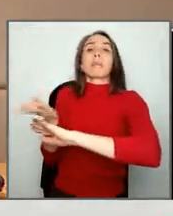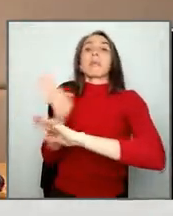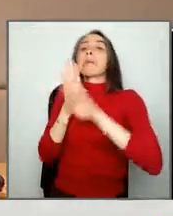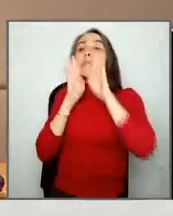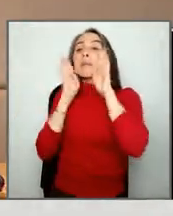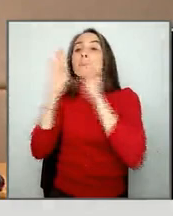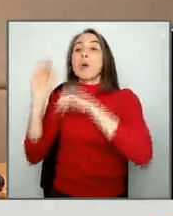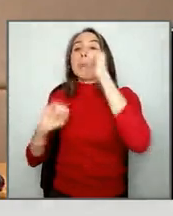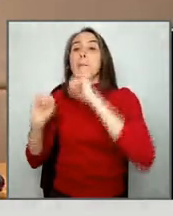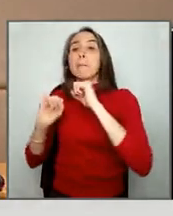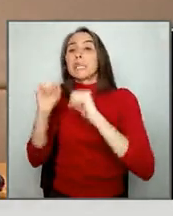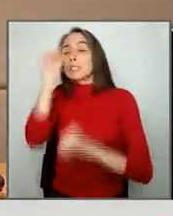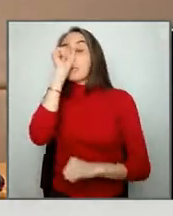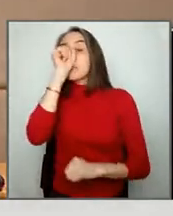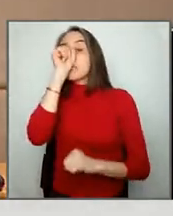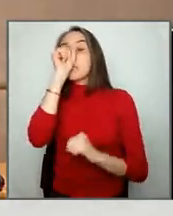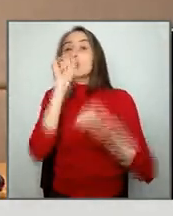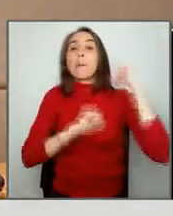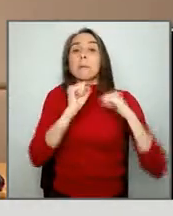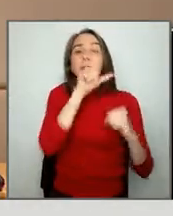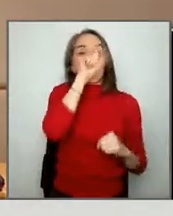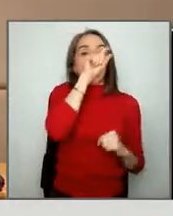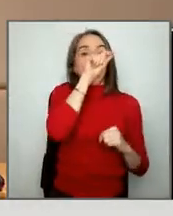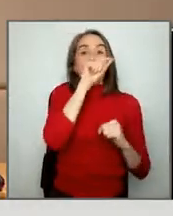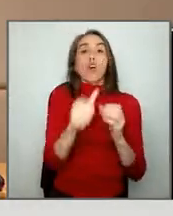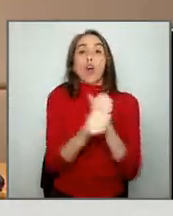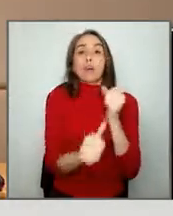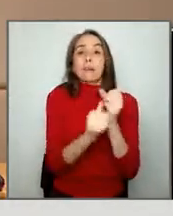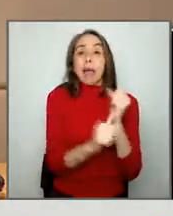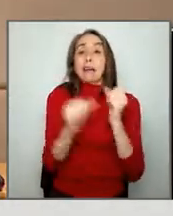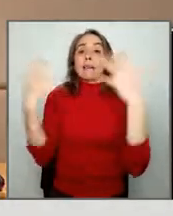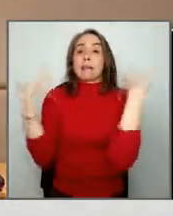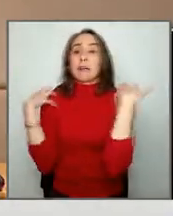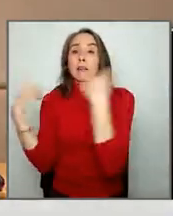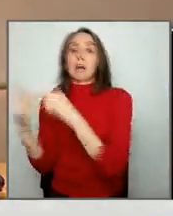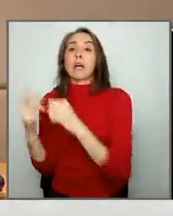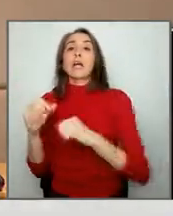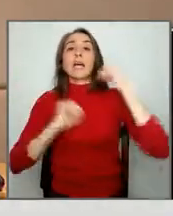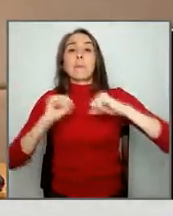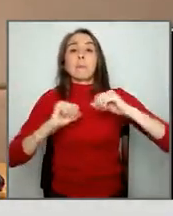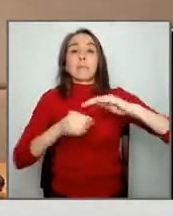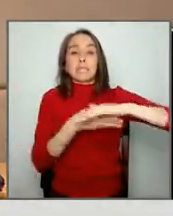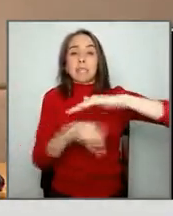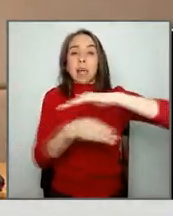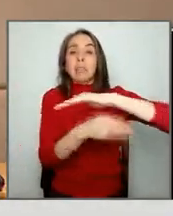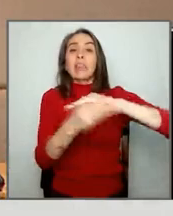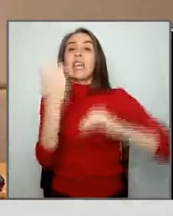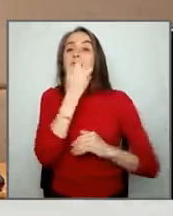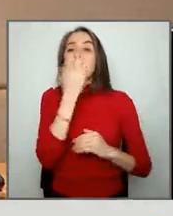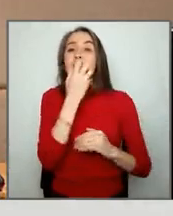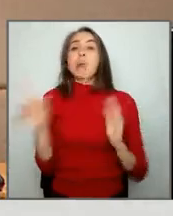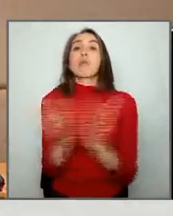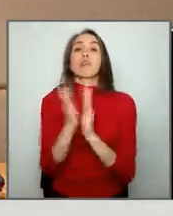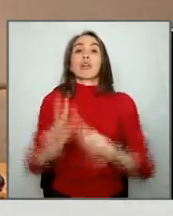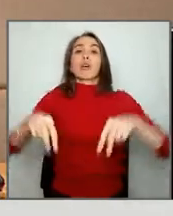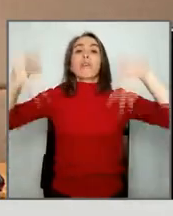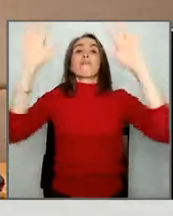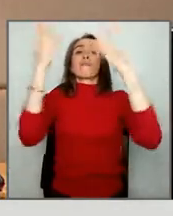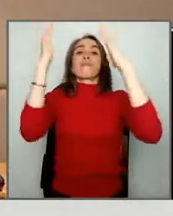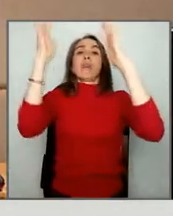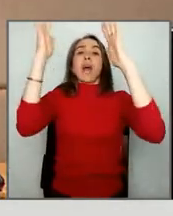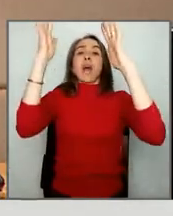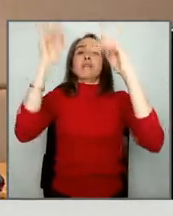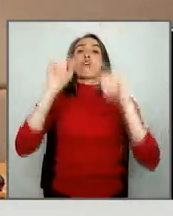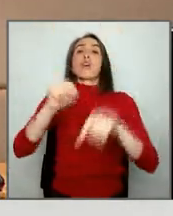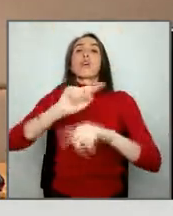esas industrias se deben hacer cargo sus residuos orgánicos pero al ser monicultura los parlamentarios que acá aplauden de pie cuando utilizan el mar como un vertedero